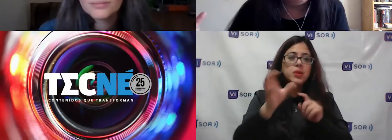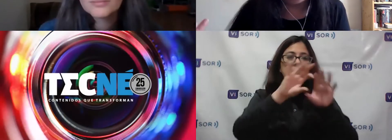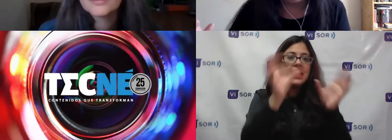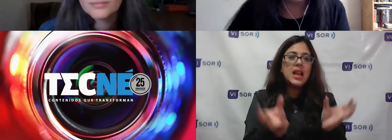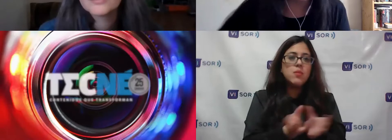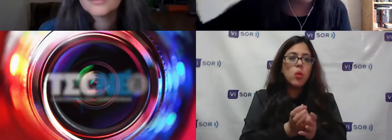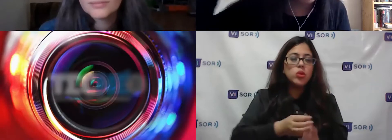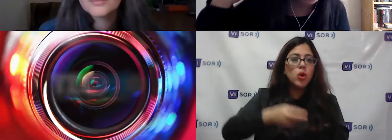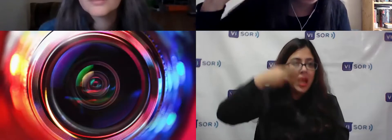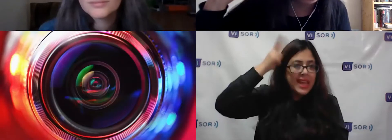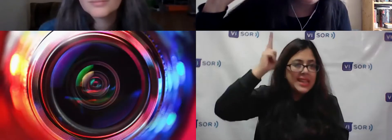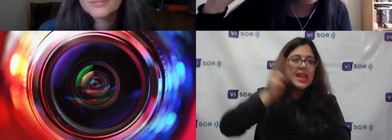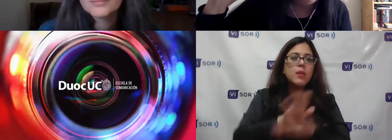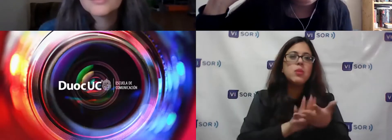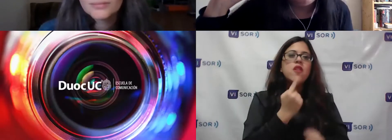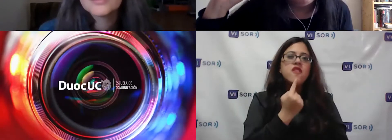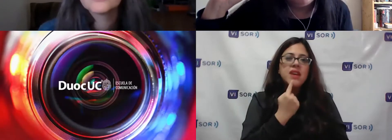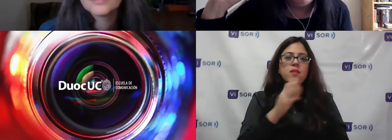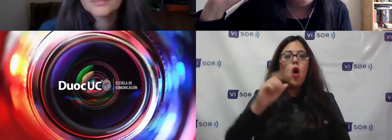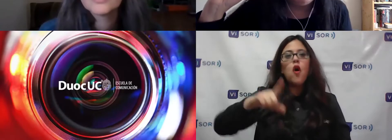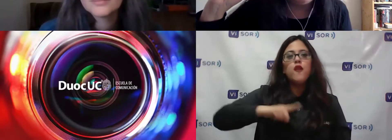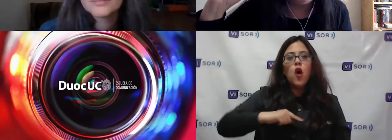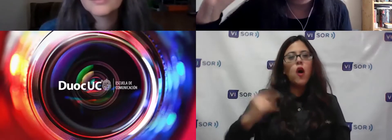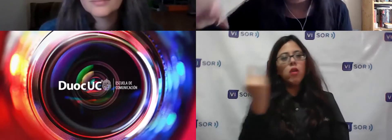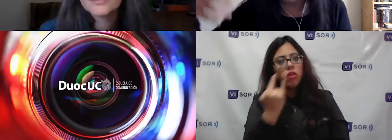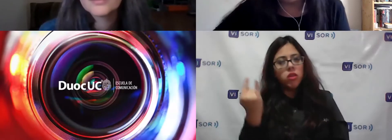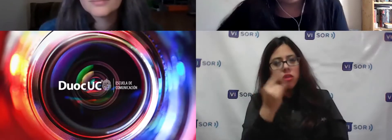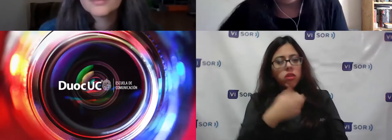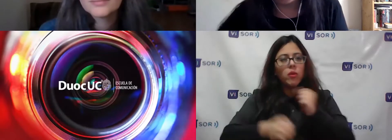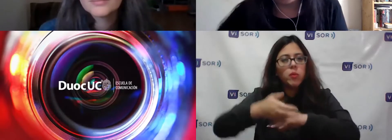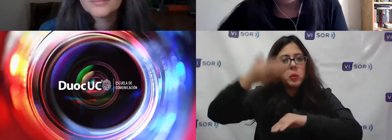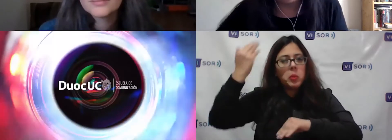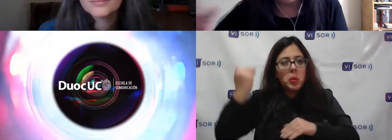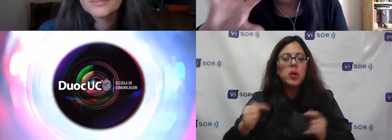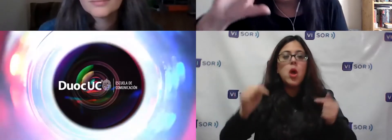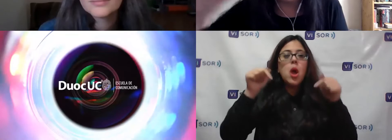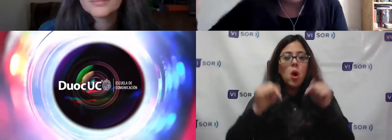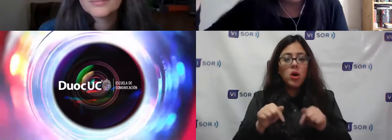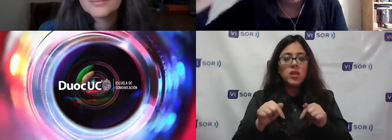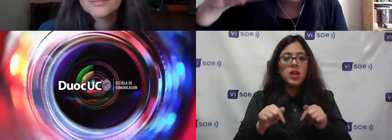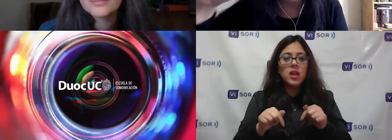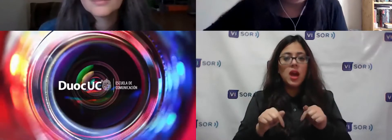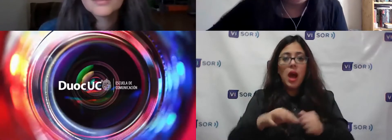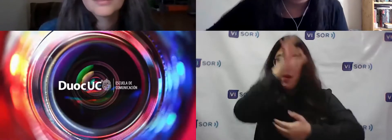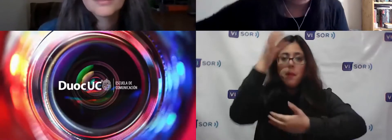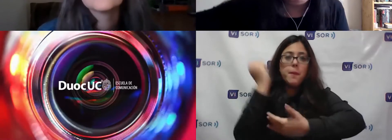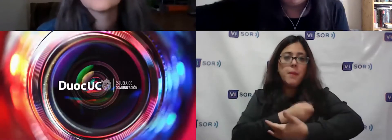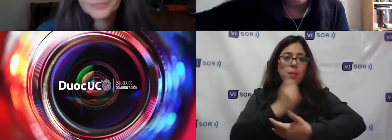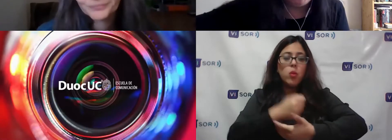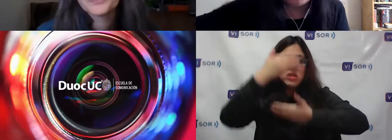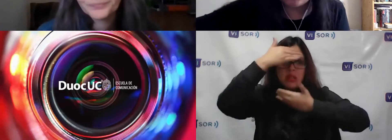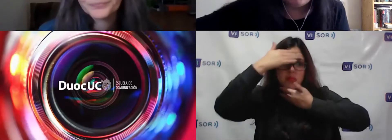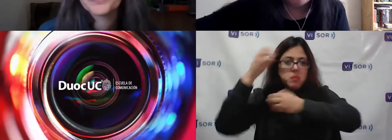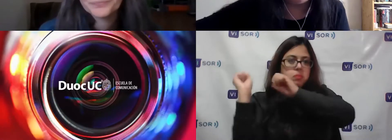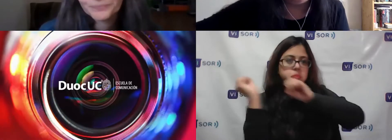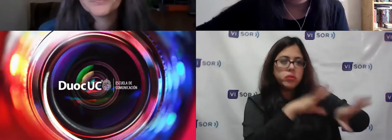en su momento era flojo borracho en los años de la migración hoy día el mapuche es la ex terrorista por los medios de